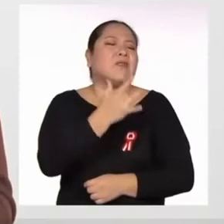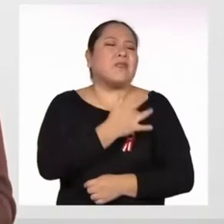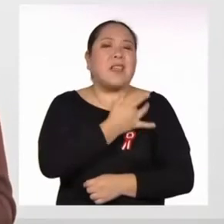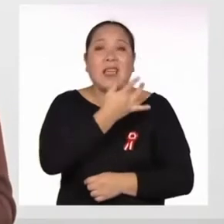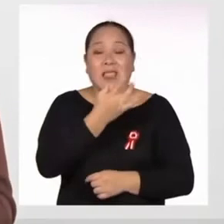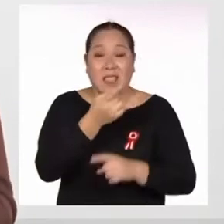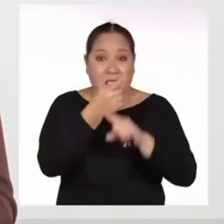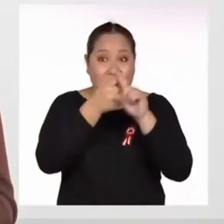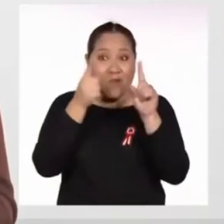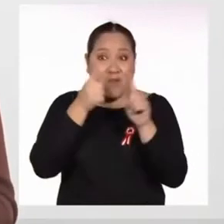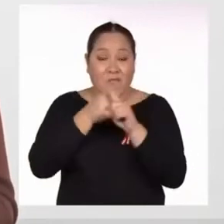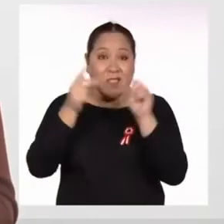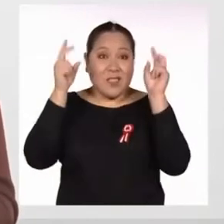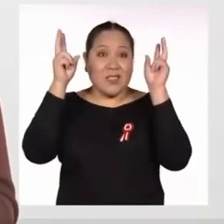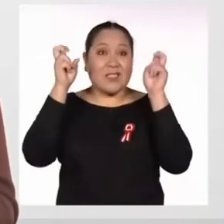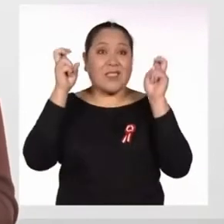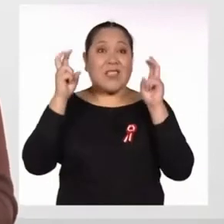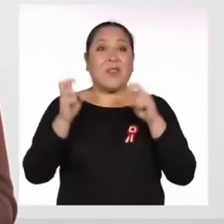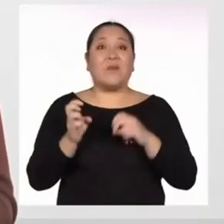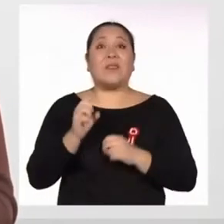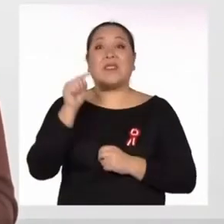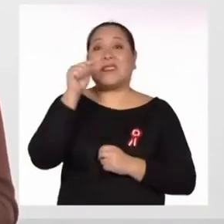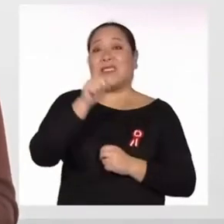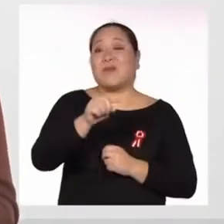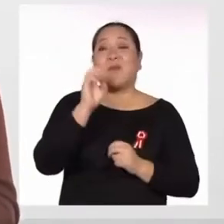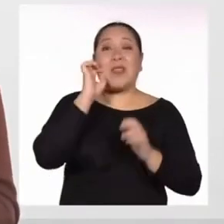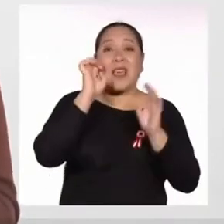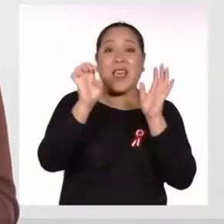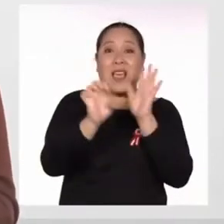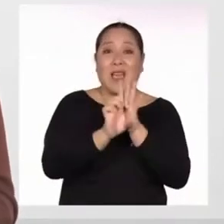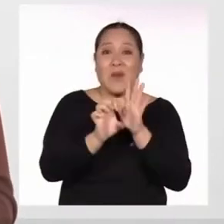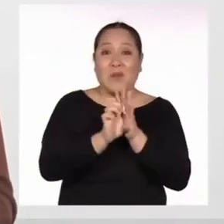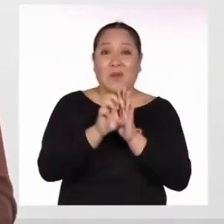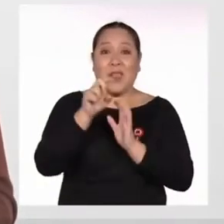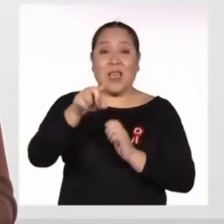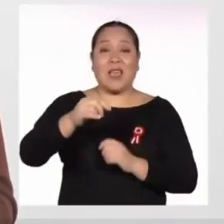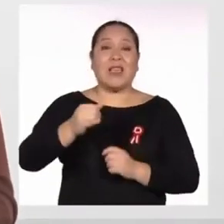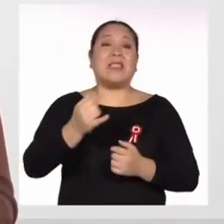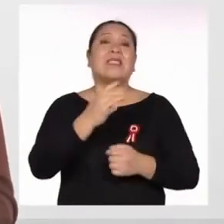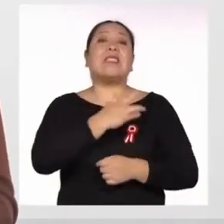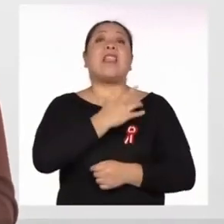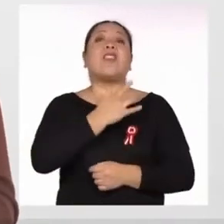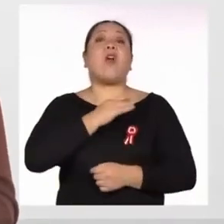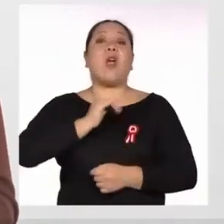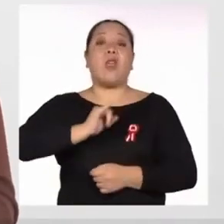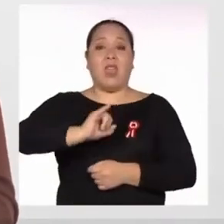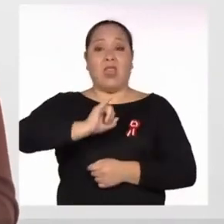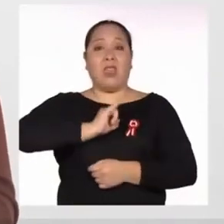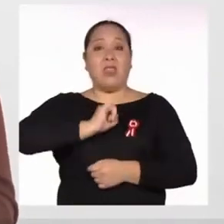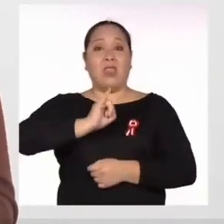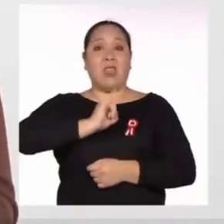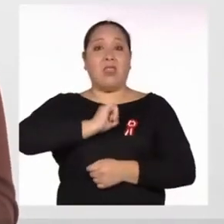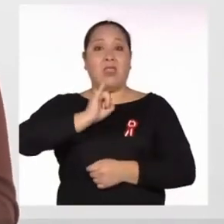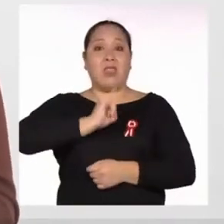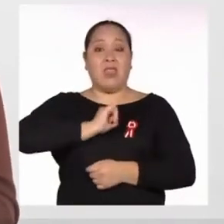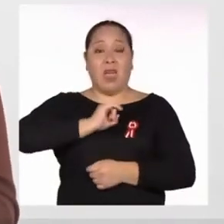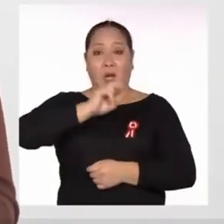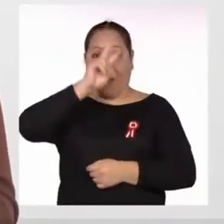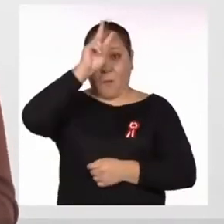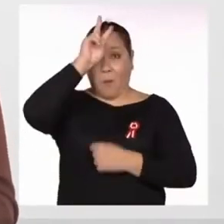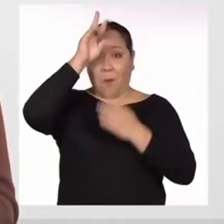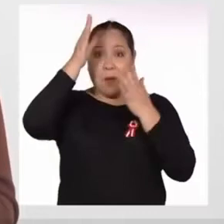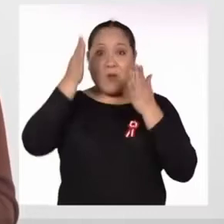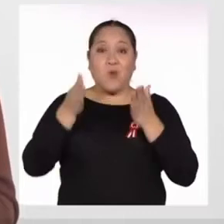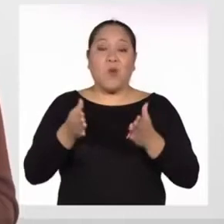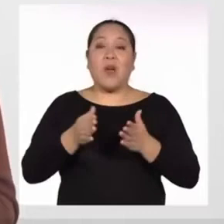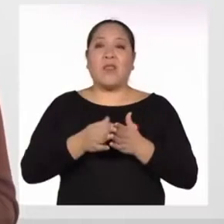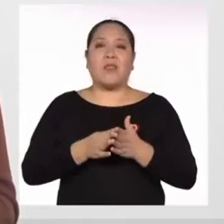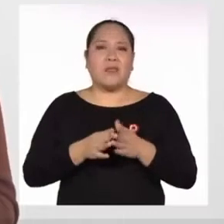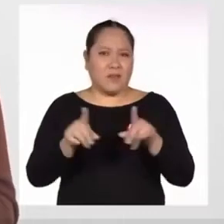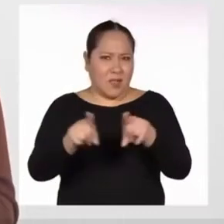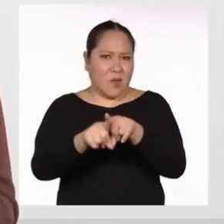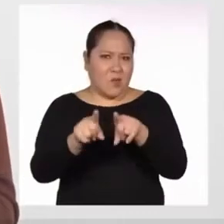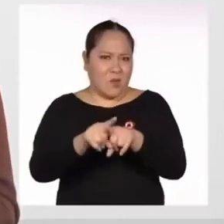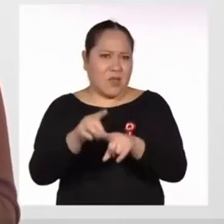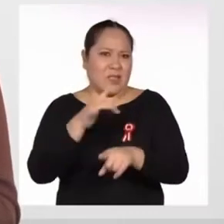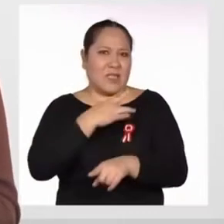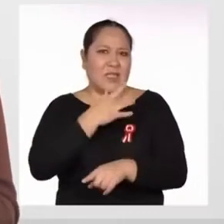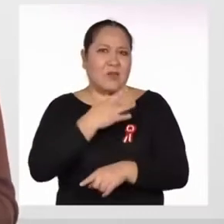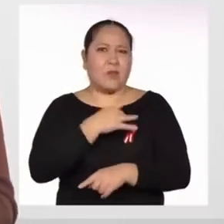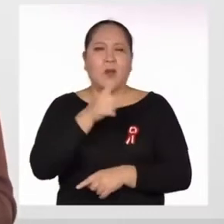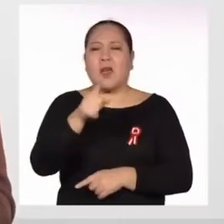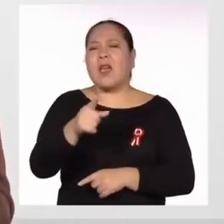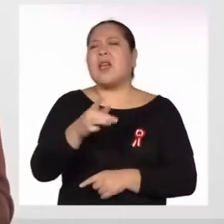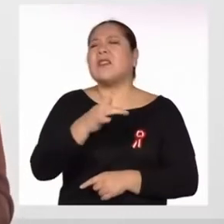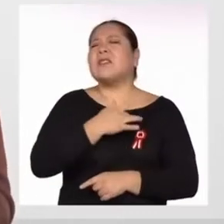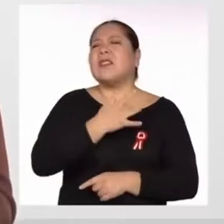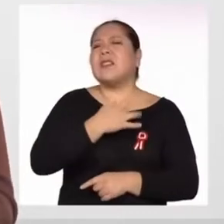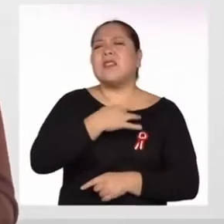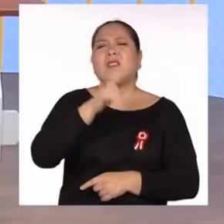distintos temas como en este caso con la identidad peruana además de los sentimientos que cosas pasaron